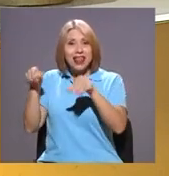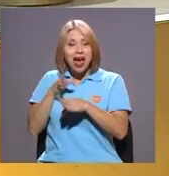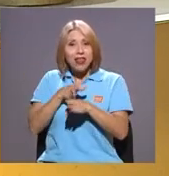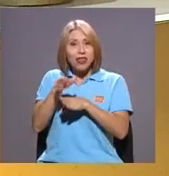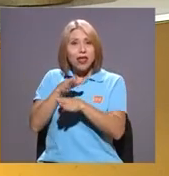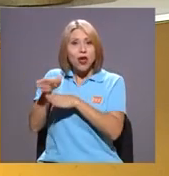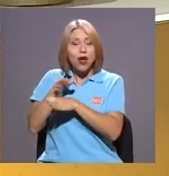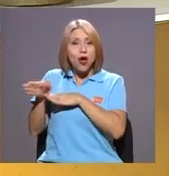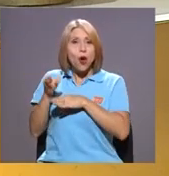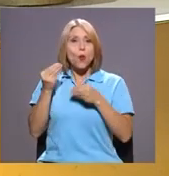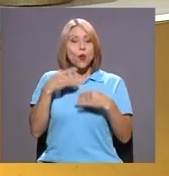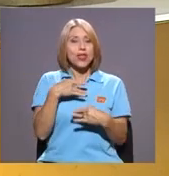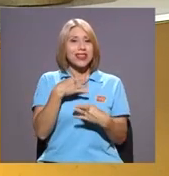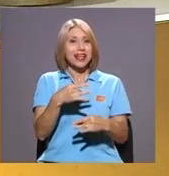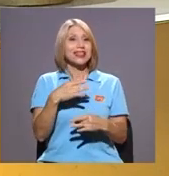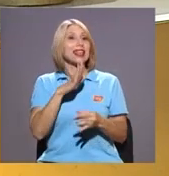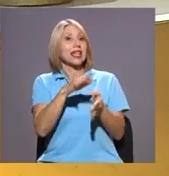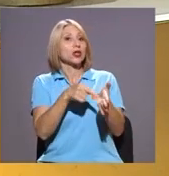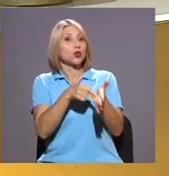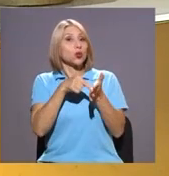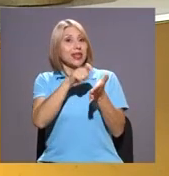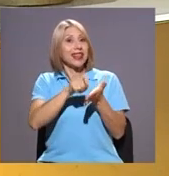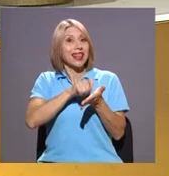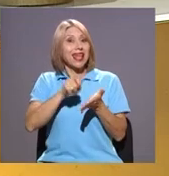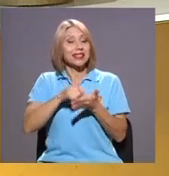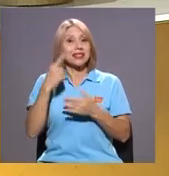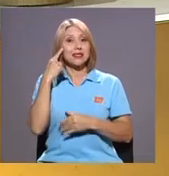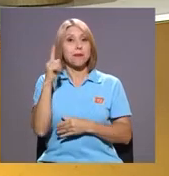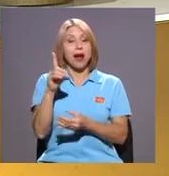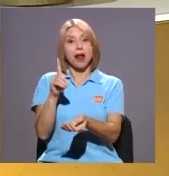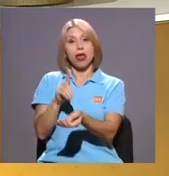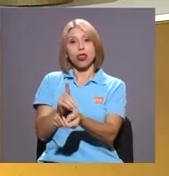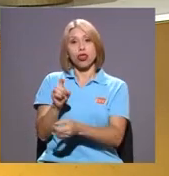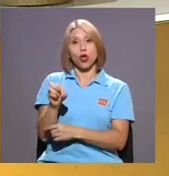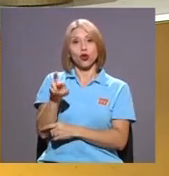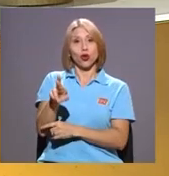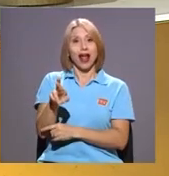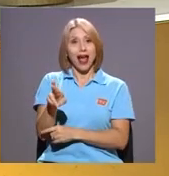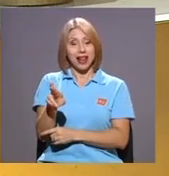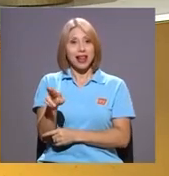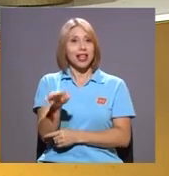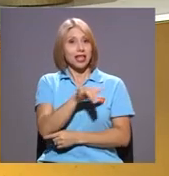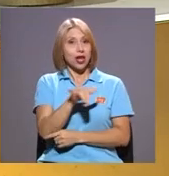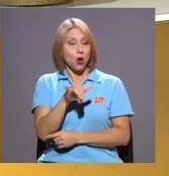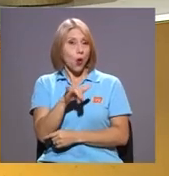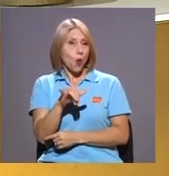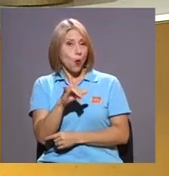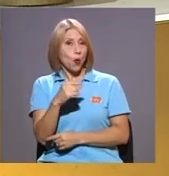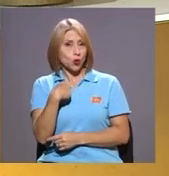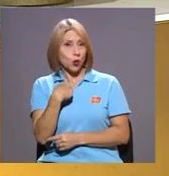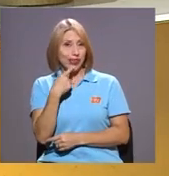doctoral, que es un poco la de satélites que dije,